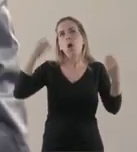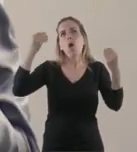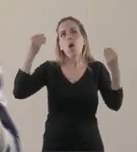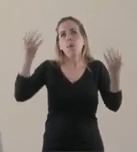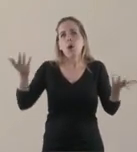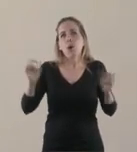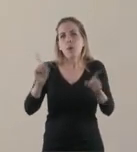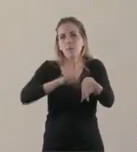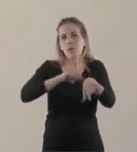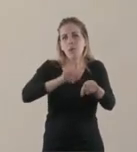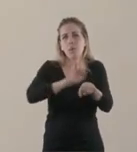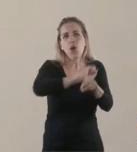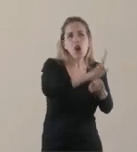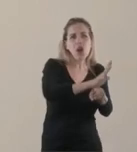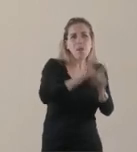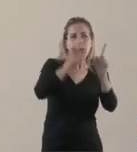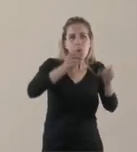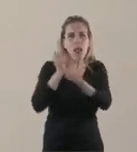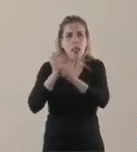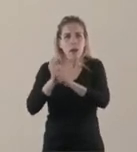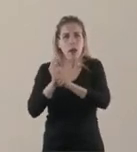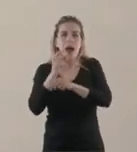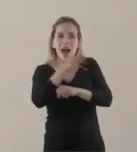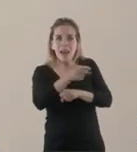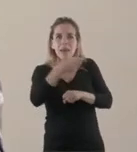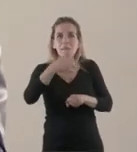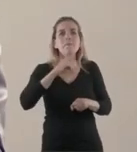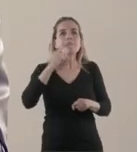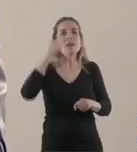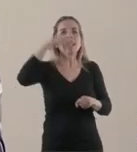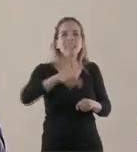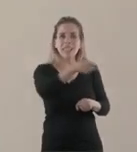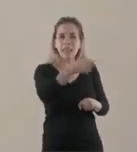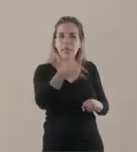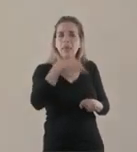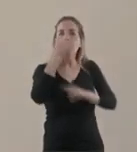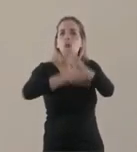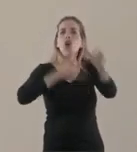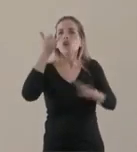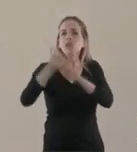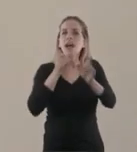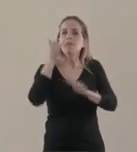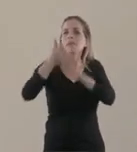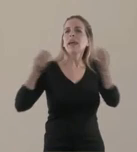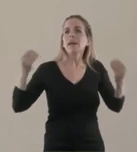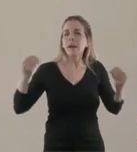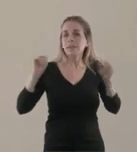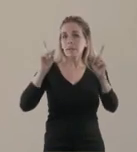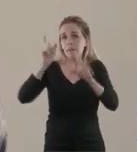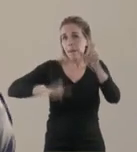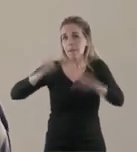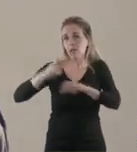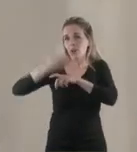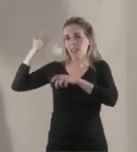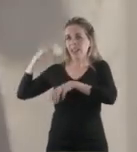y ahí martín también hay que contarles que los que endeudaron a la